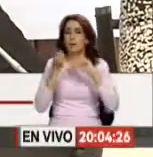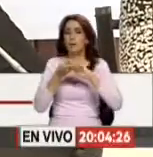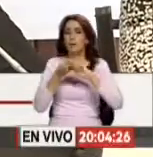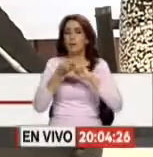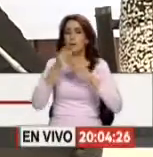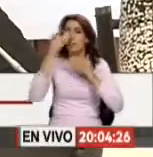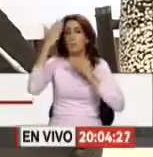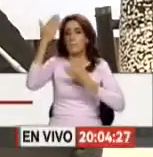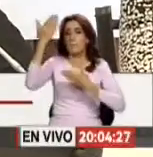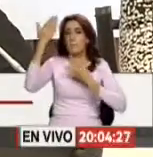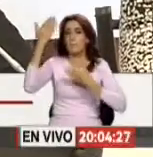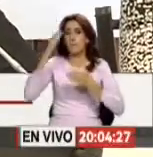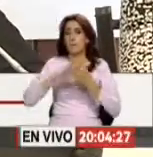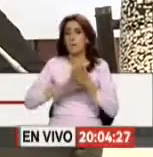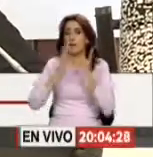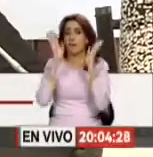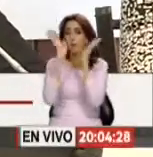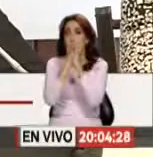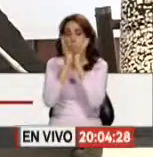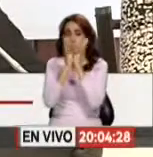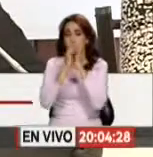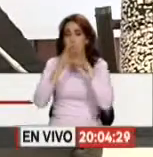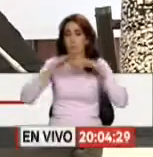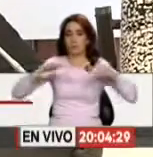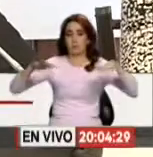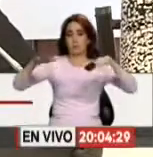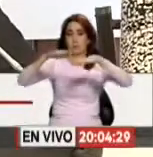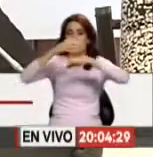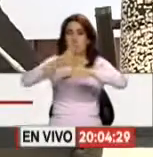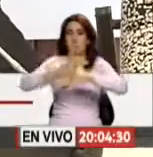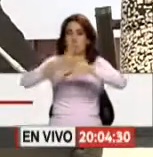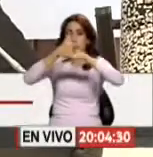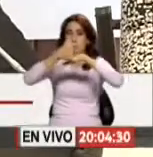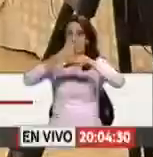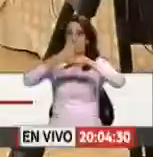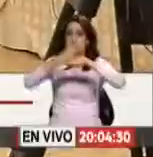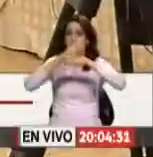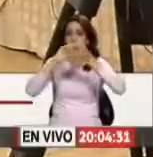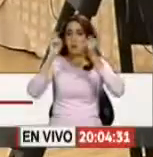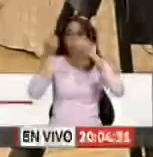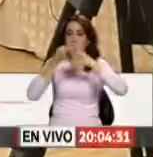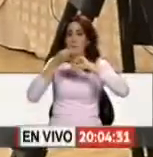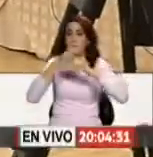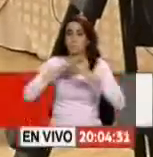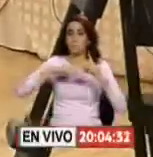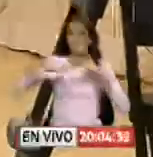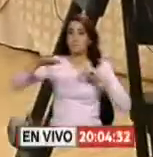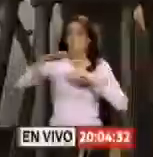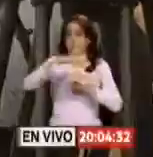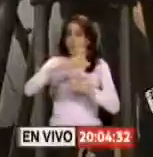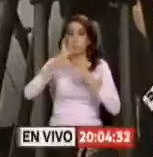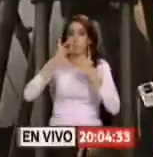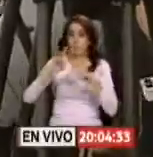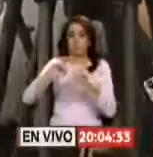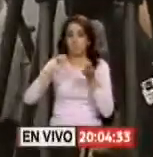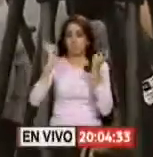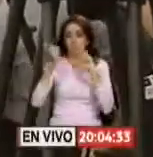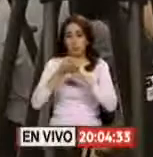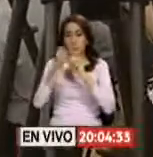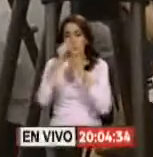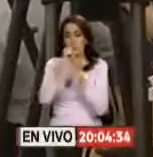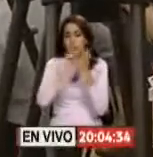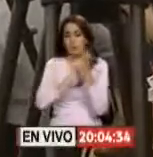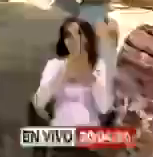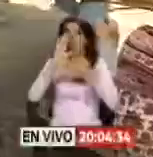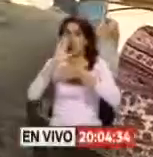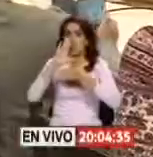la política de los congresos, de los parlamentos, de las asambleas nacionales. Cambio climático y ambiente también serán parte de la agenda que en